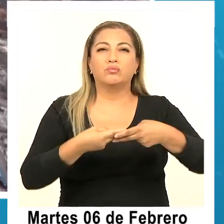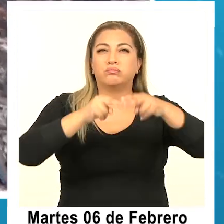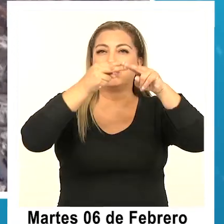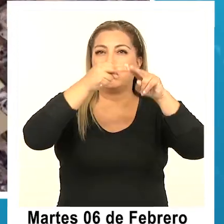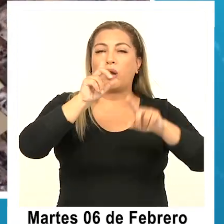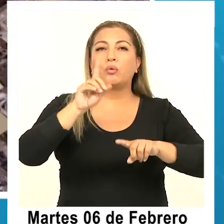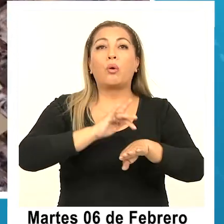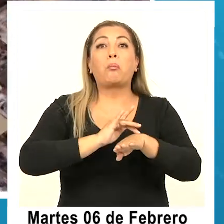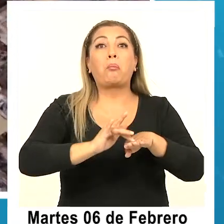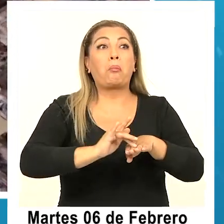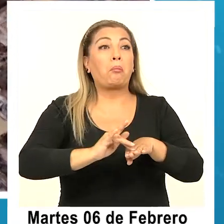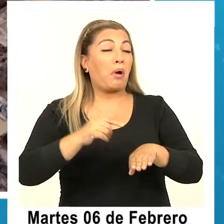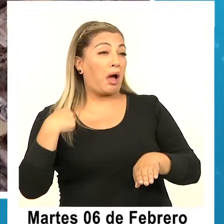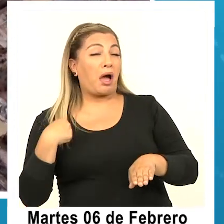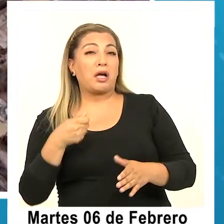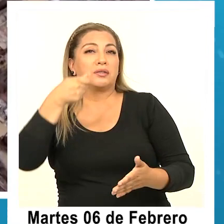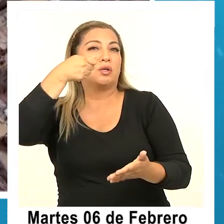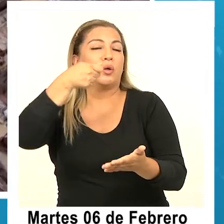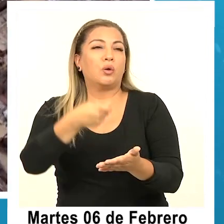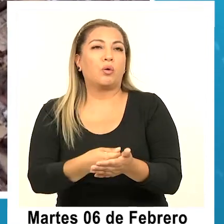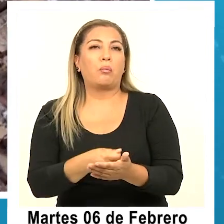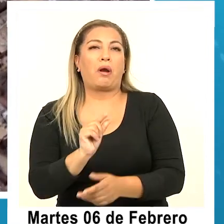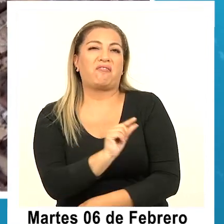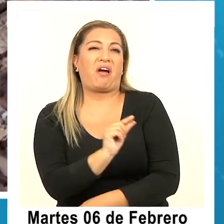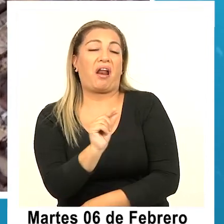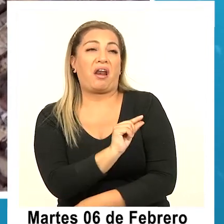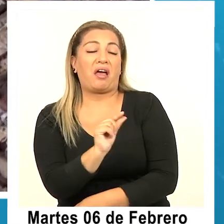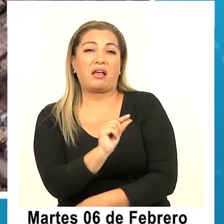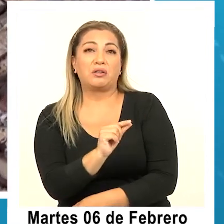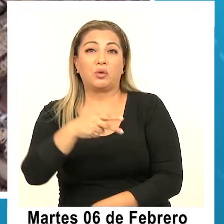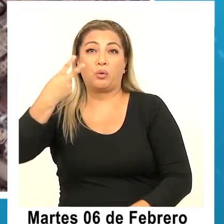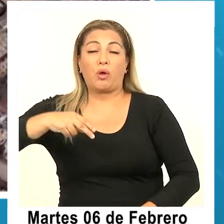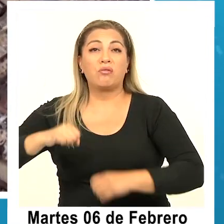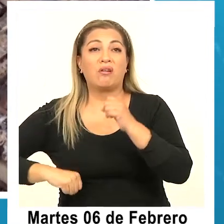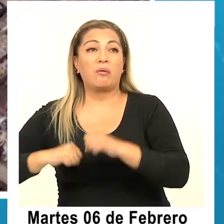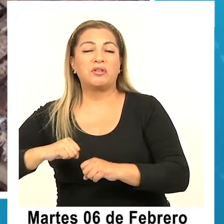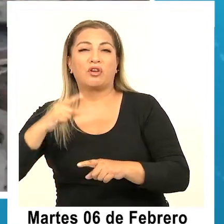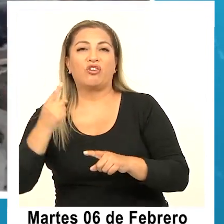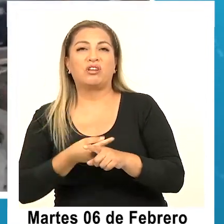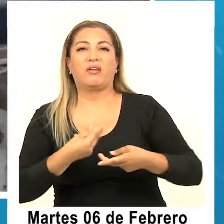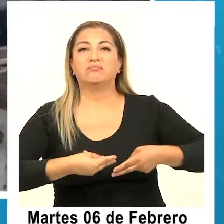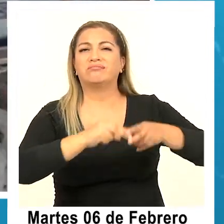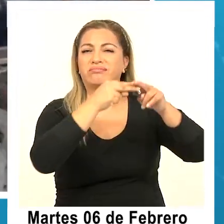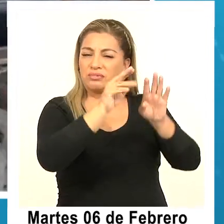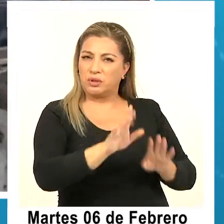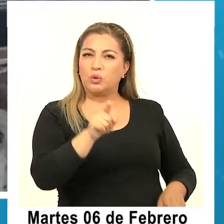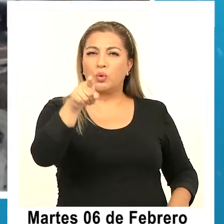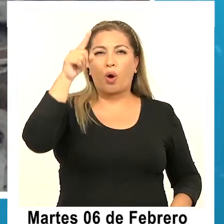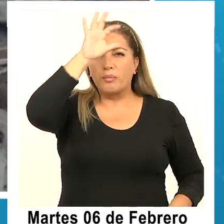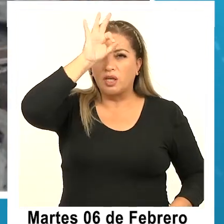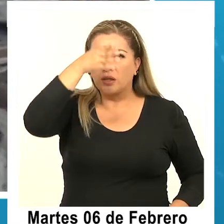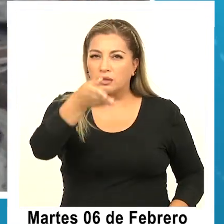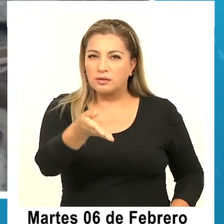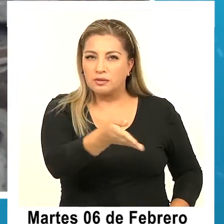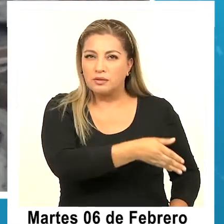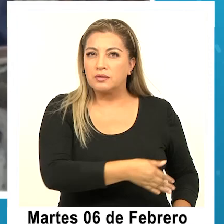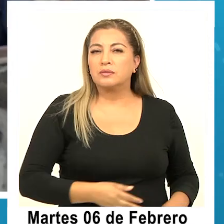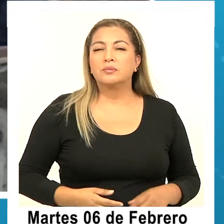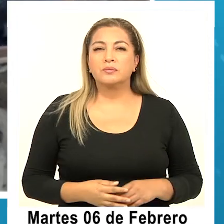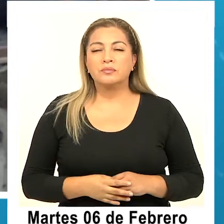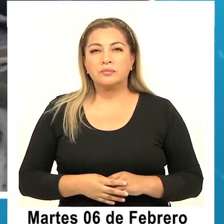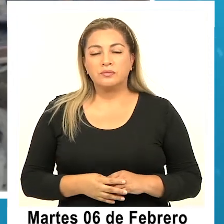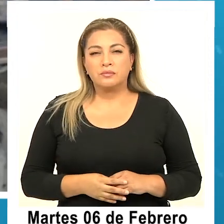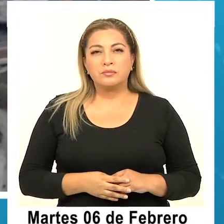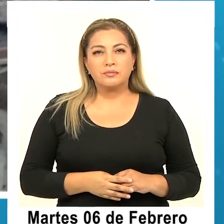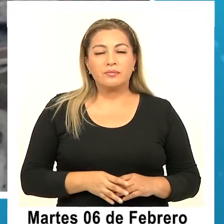en un peladero, lo toma, lo compra a precio huevo, tal Sí. inmobiliaria y vuelve a construir? ¿Qué crees al respecto?